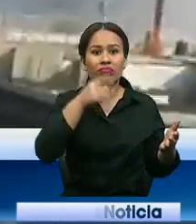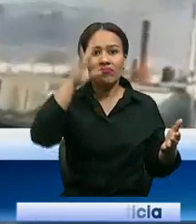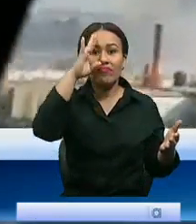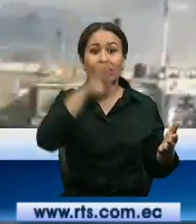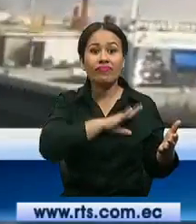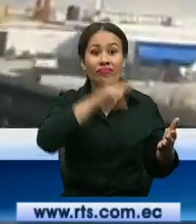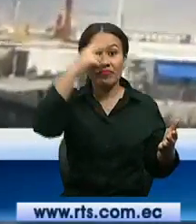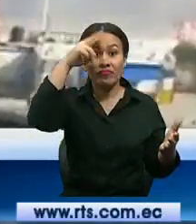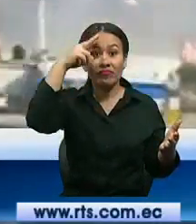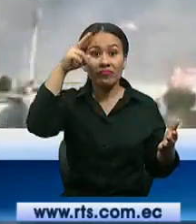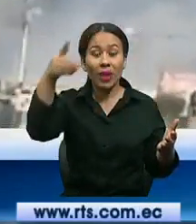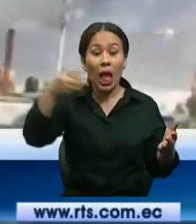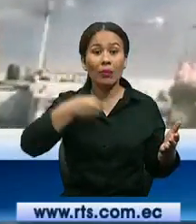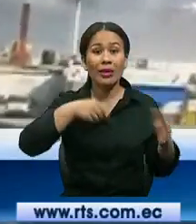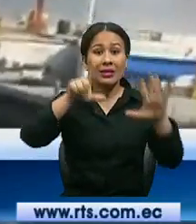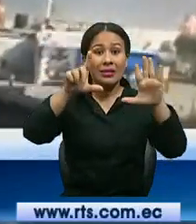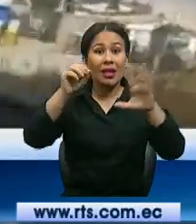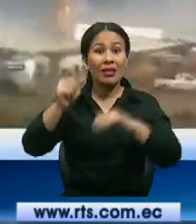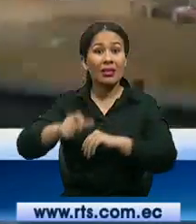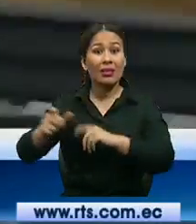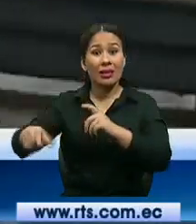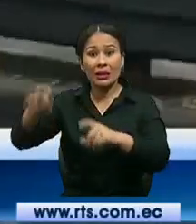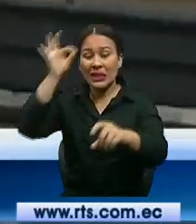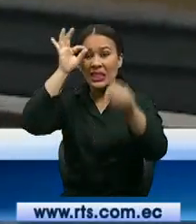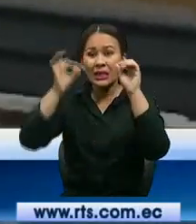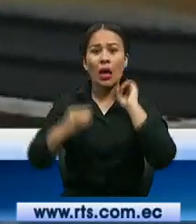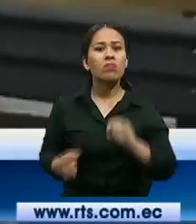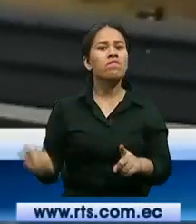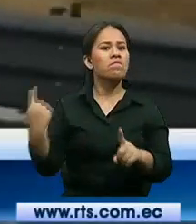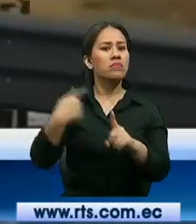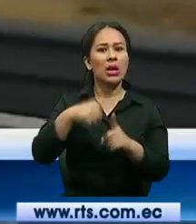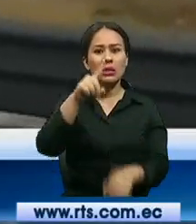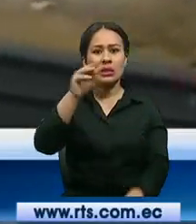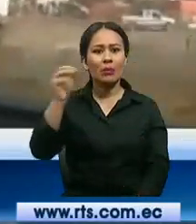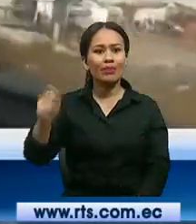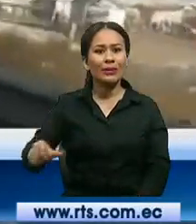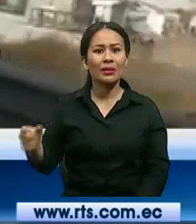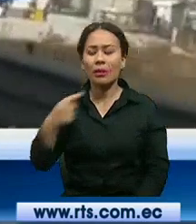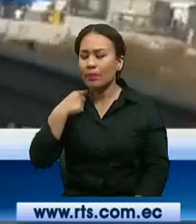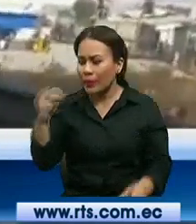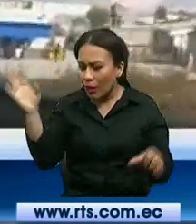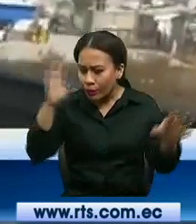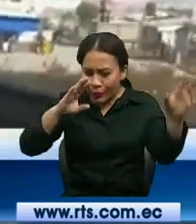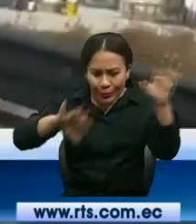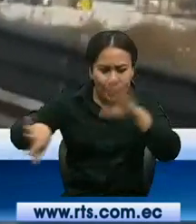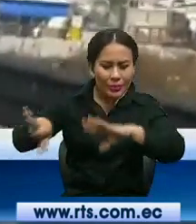suceso. 70 heridos y 100 desaparecidos se suman al hecho que sorprendió a muchos.